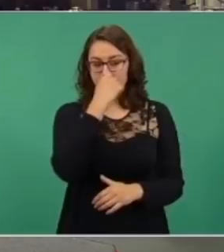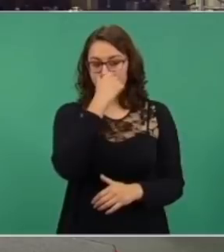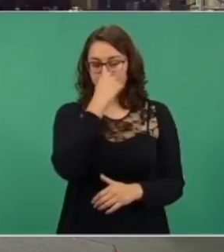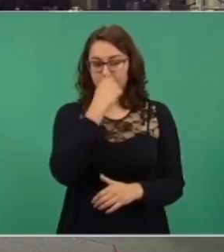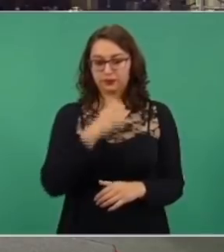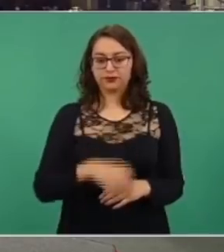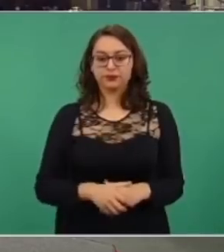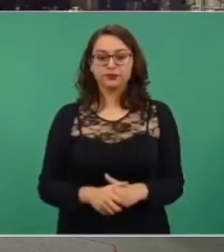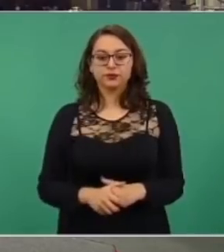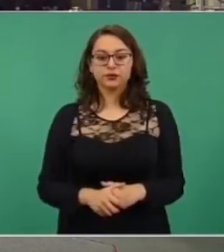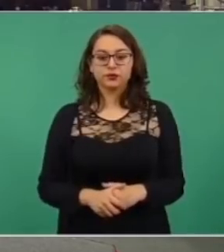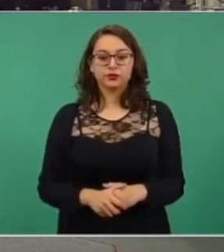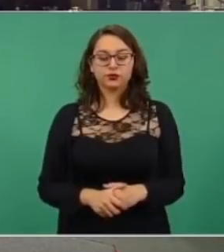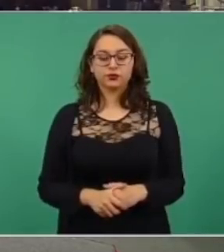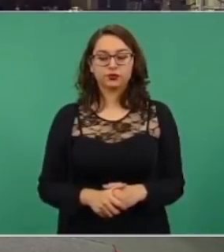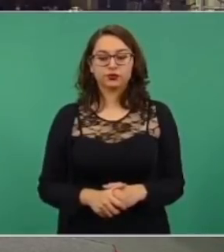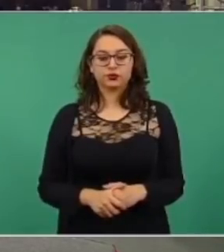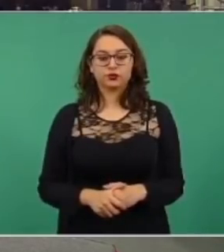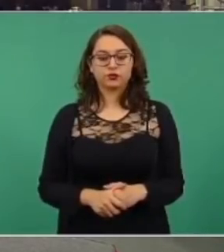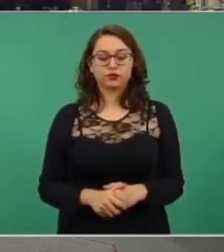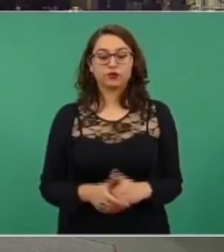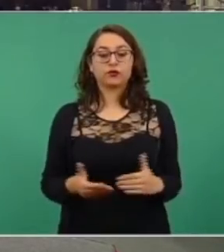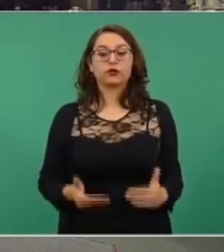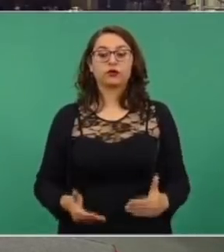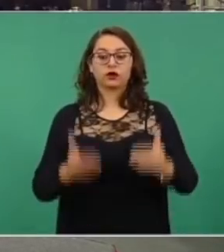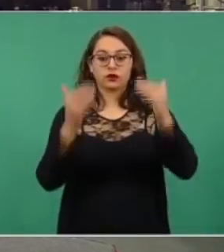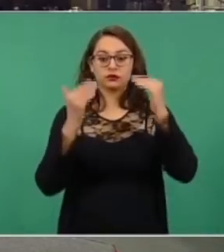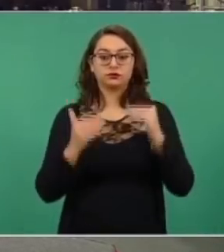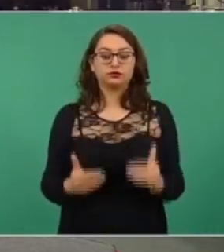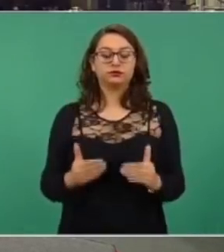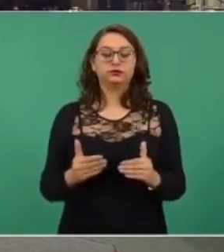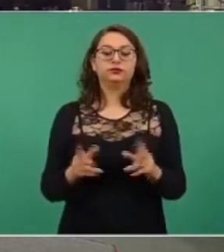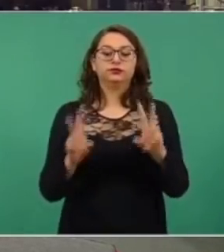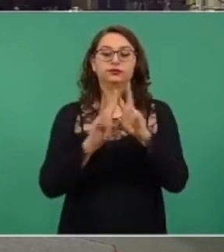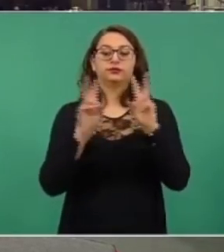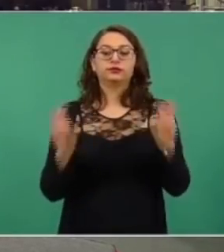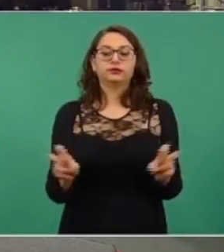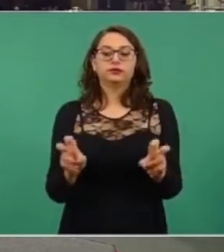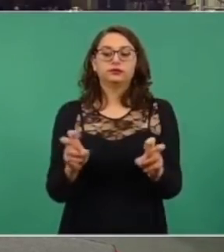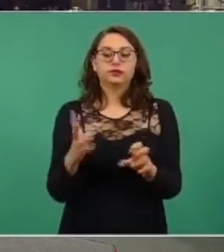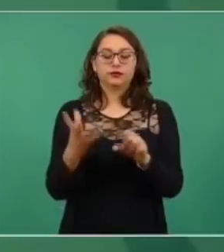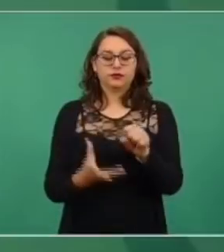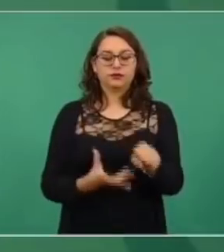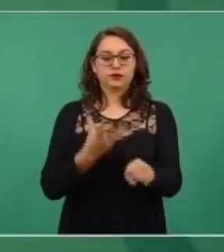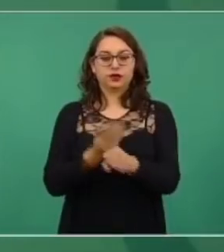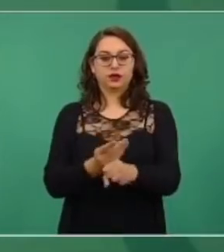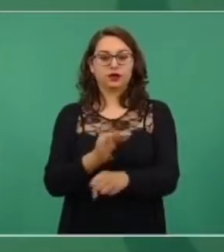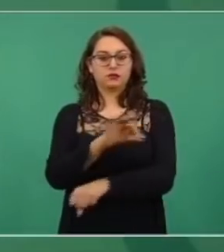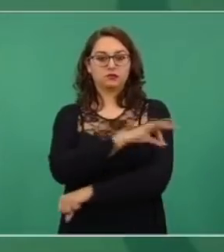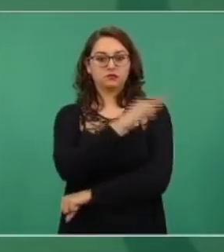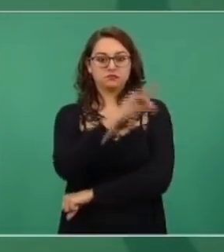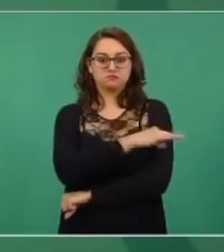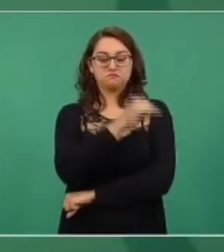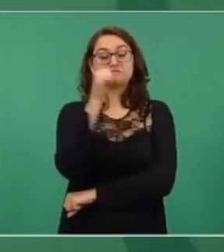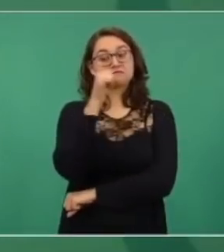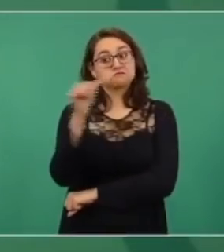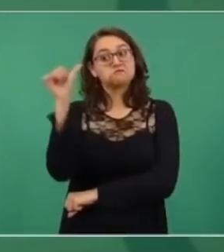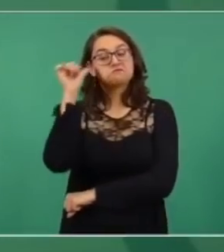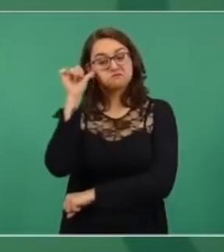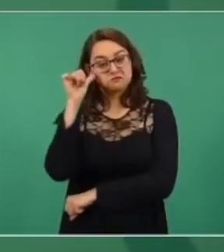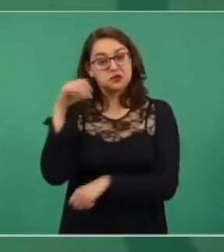vamos a nada más agregar en vacunación, que ayer fue un buen